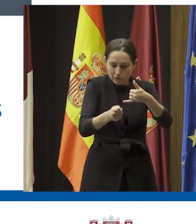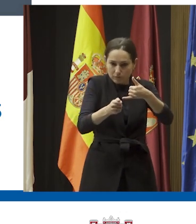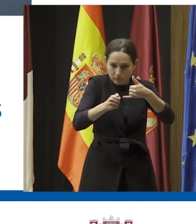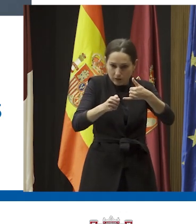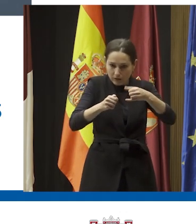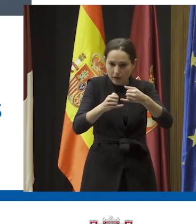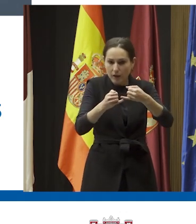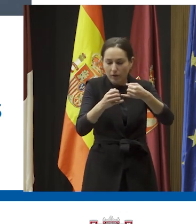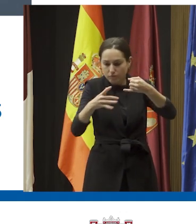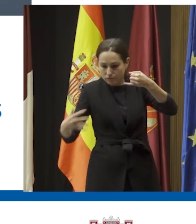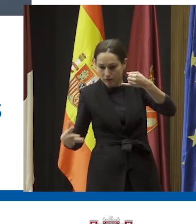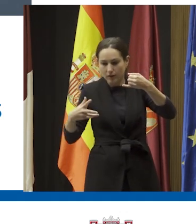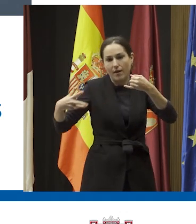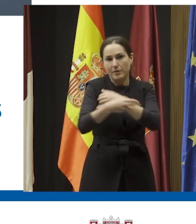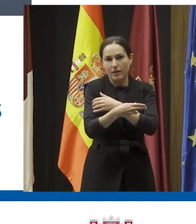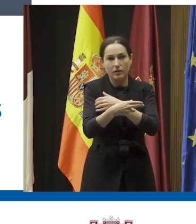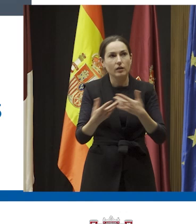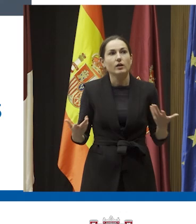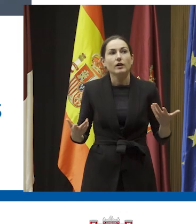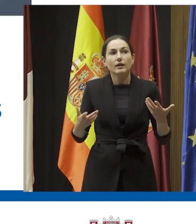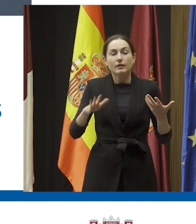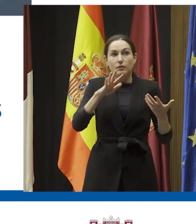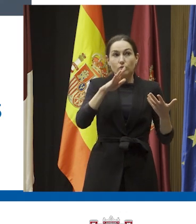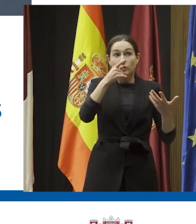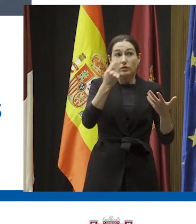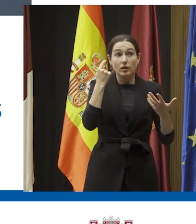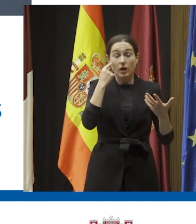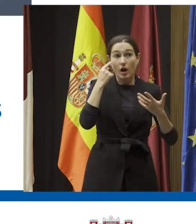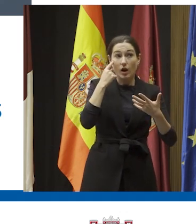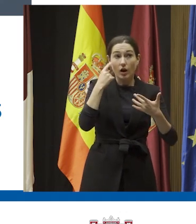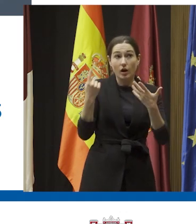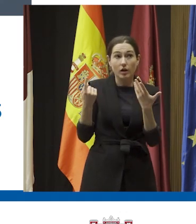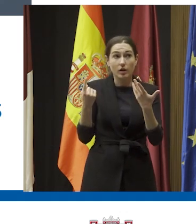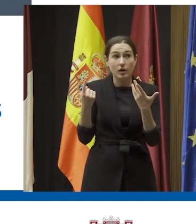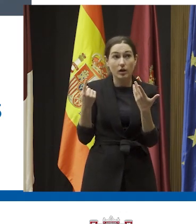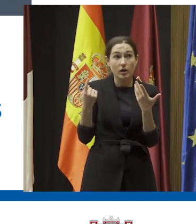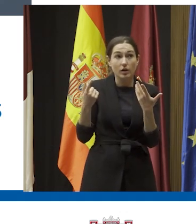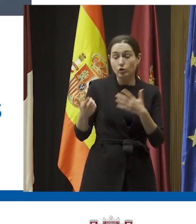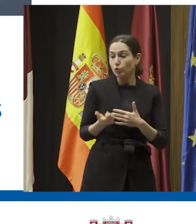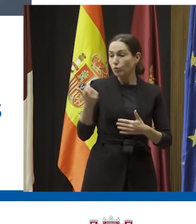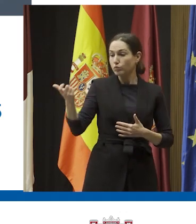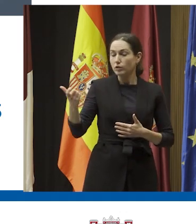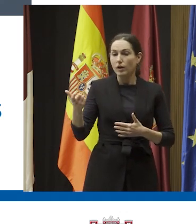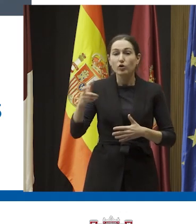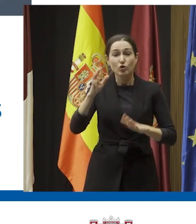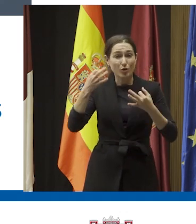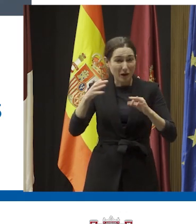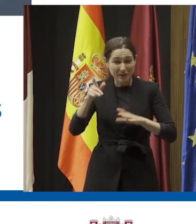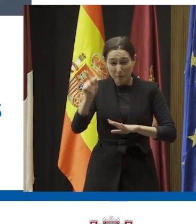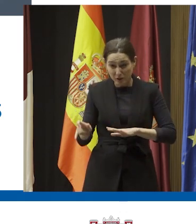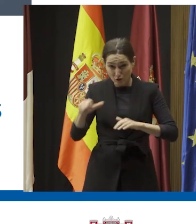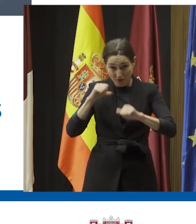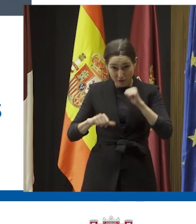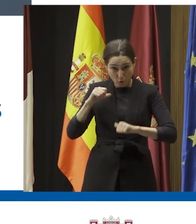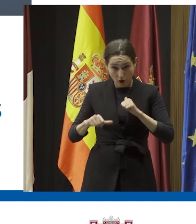más, pero Pean fue. Entonces la actitud del cirujano, que habla muy poco habitualmente, muy poco, se expresa con frecuencia